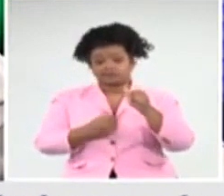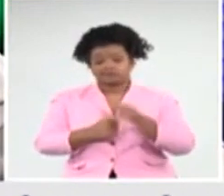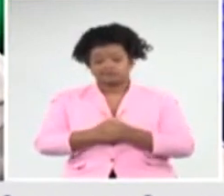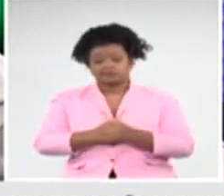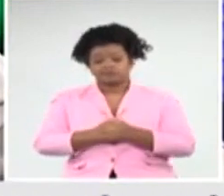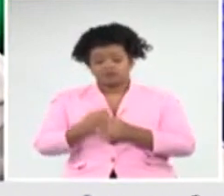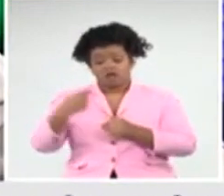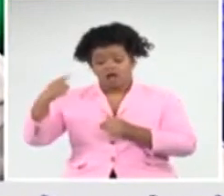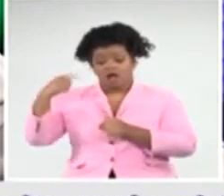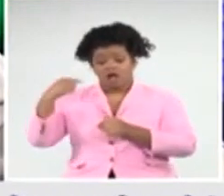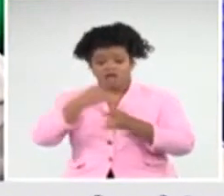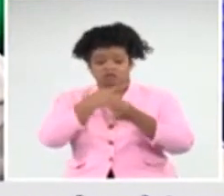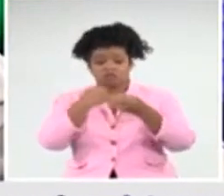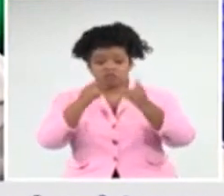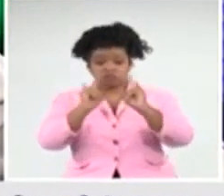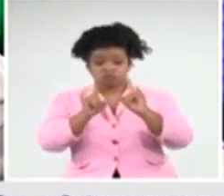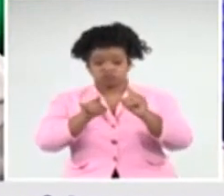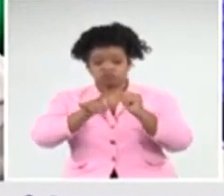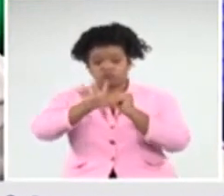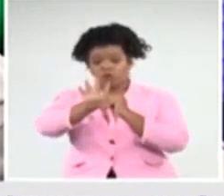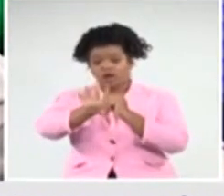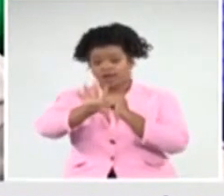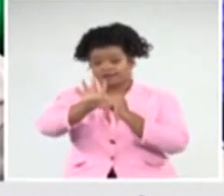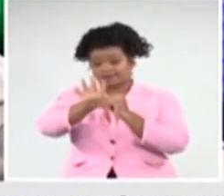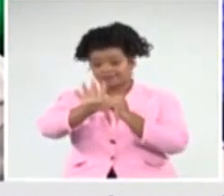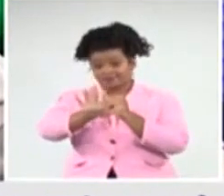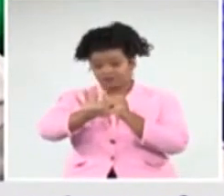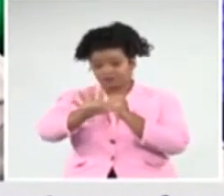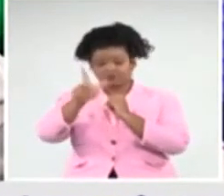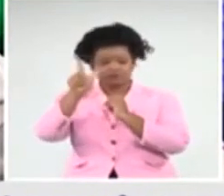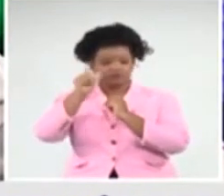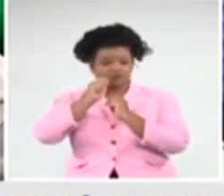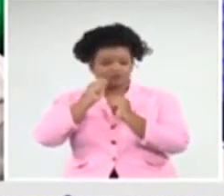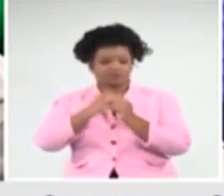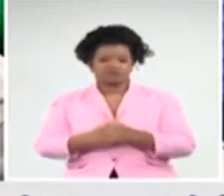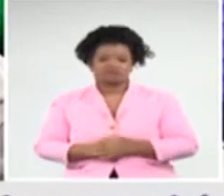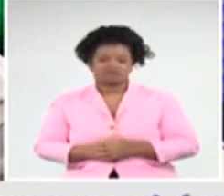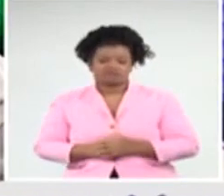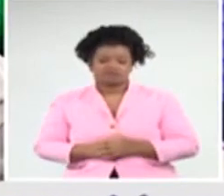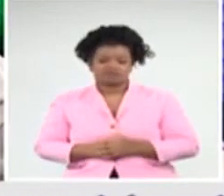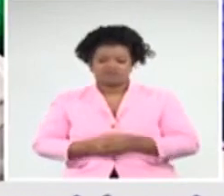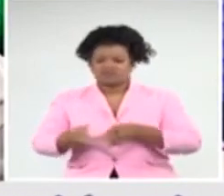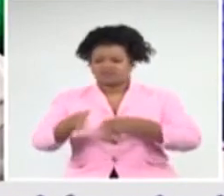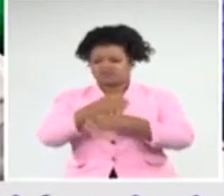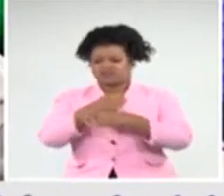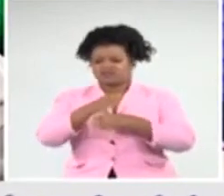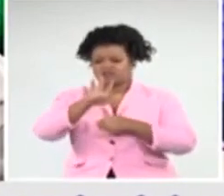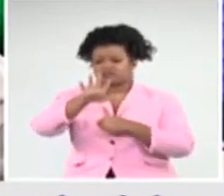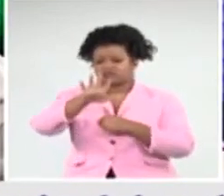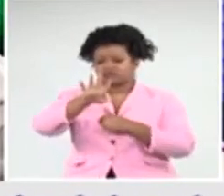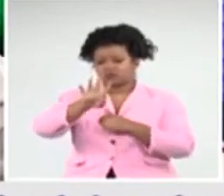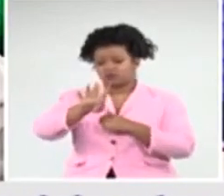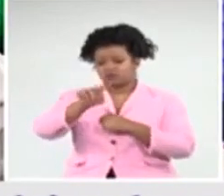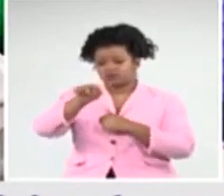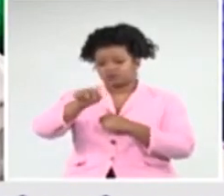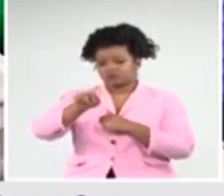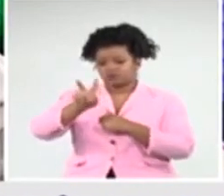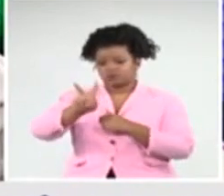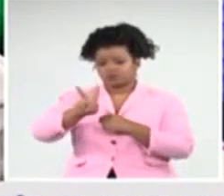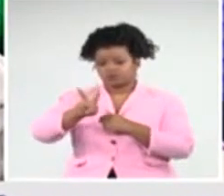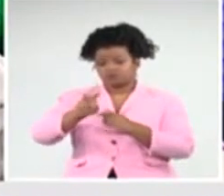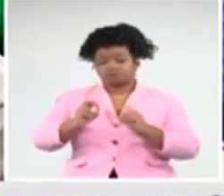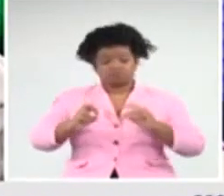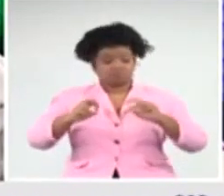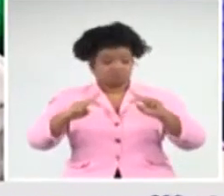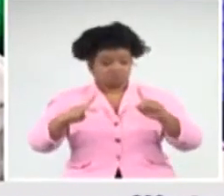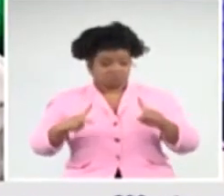ayer, 45 del sexo masculino, el 54,2%, y nuevamente